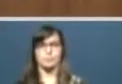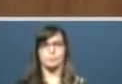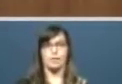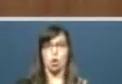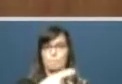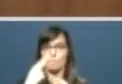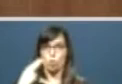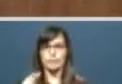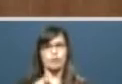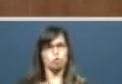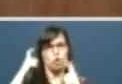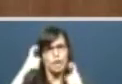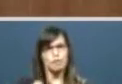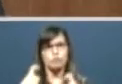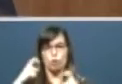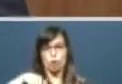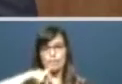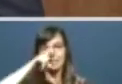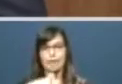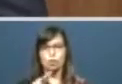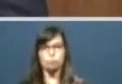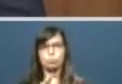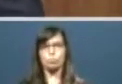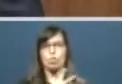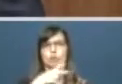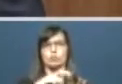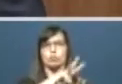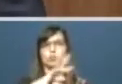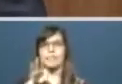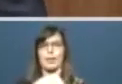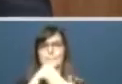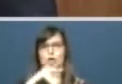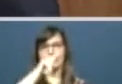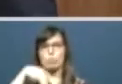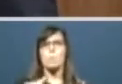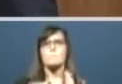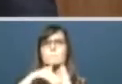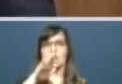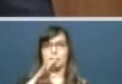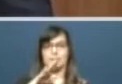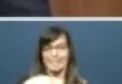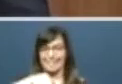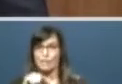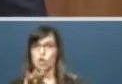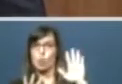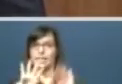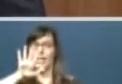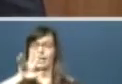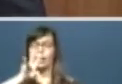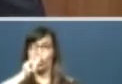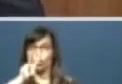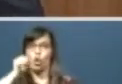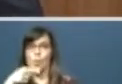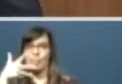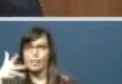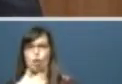políticas un notable esfuerzo en 2014 más de 230 millones de euros de los cuales 90 y 25 son presupuesto autónomo